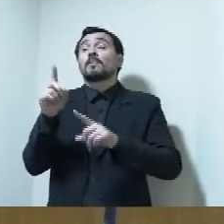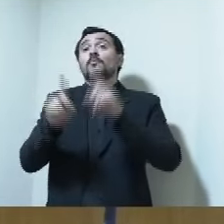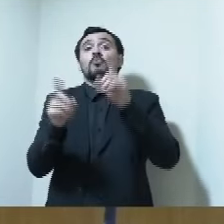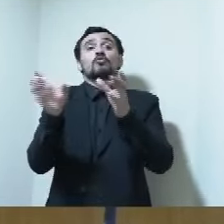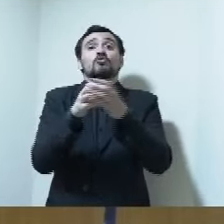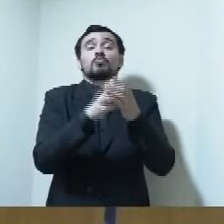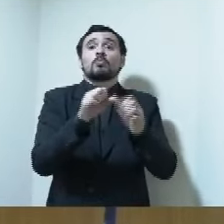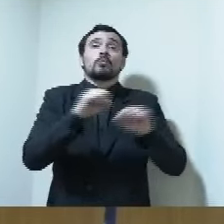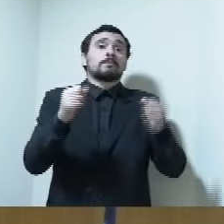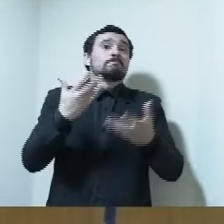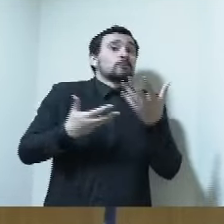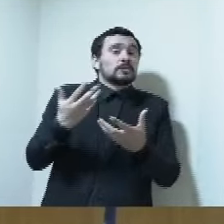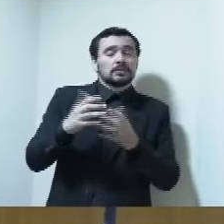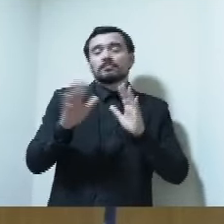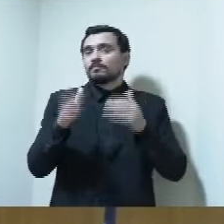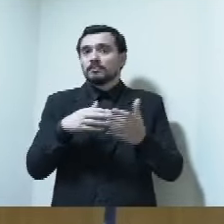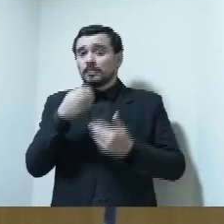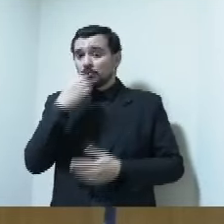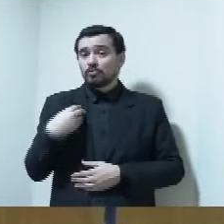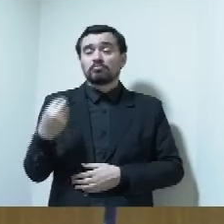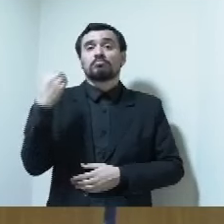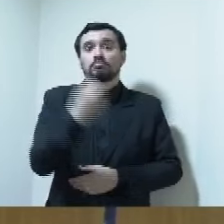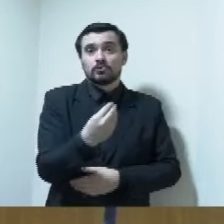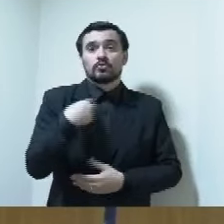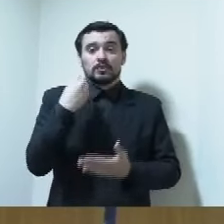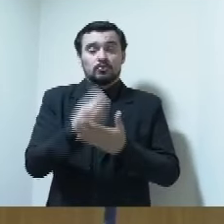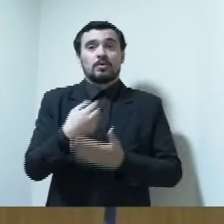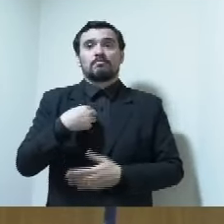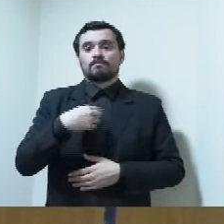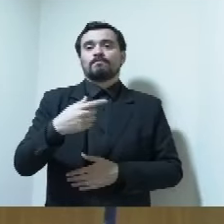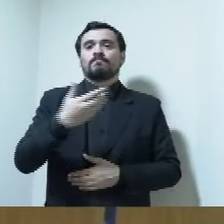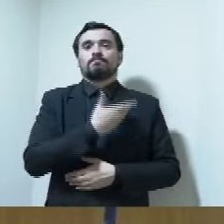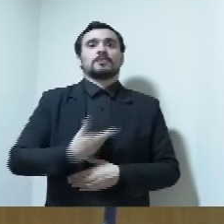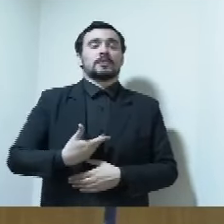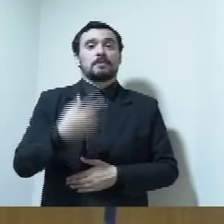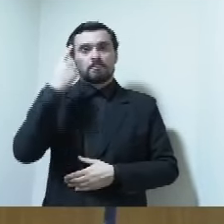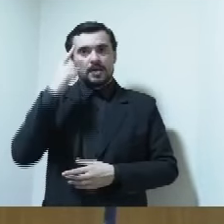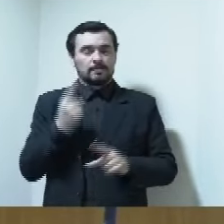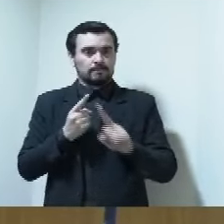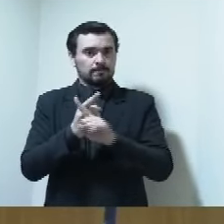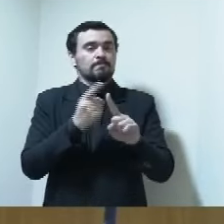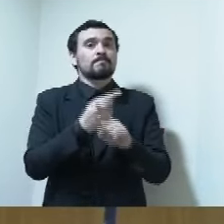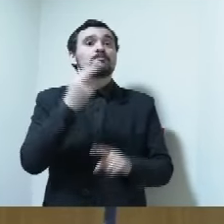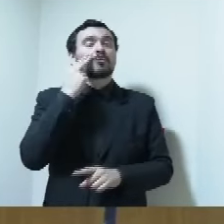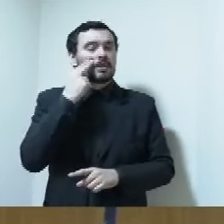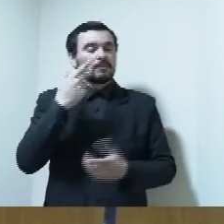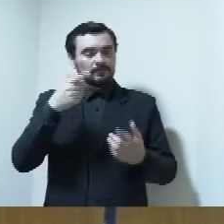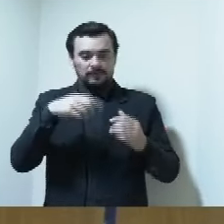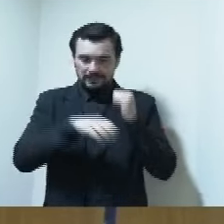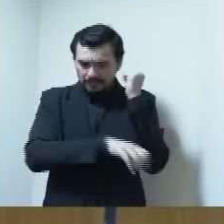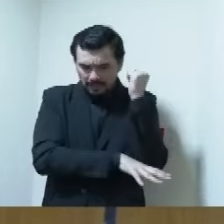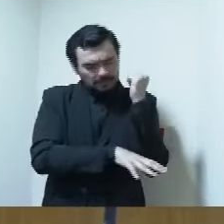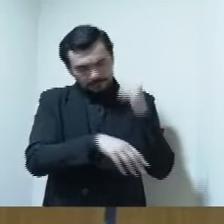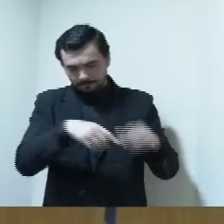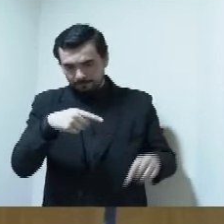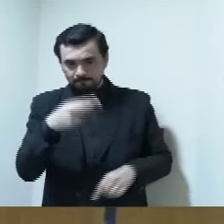grupos de intereses. ¿De qué me sirve pasar por esta alta magistratura si no es para enfrentar los problemas de raíz, aun cuando